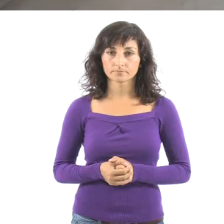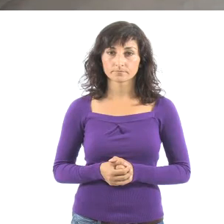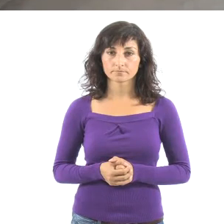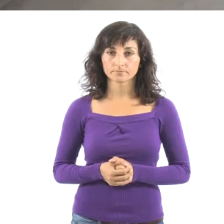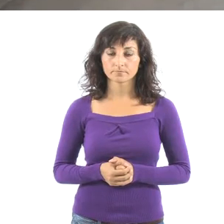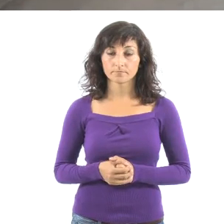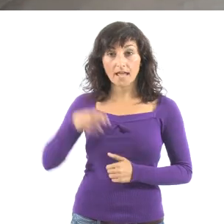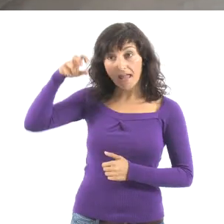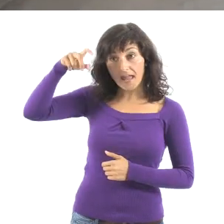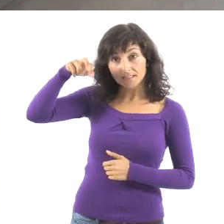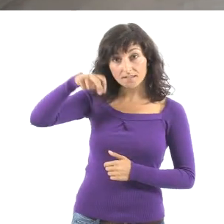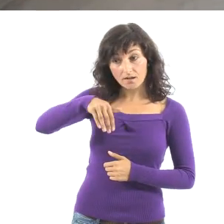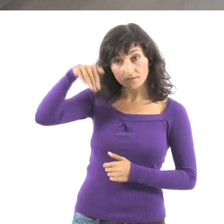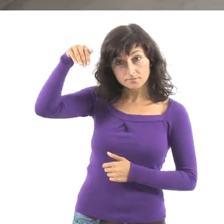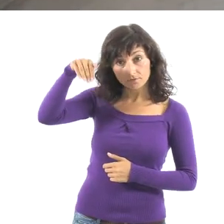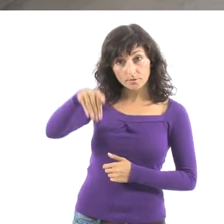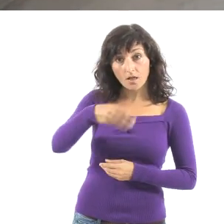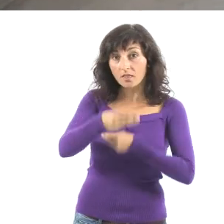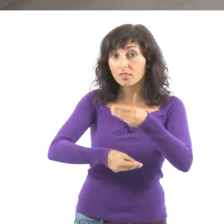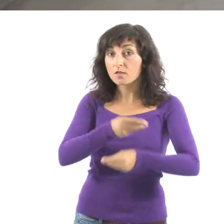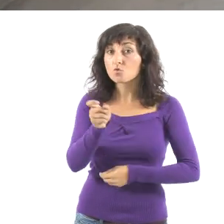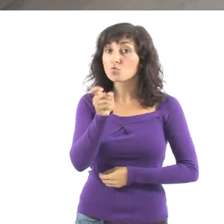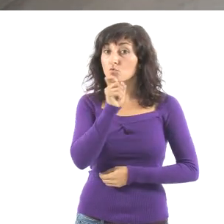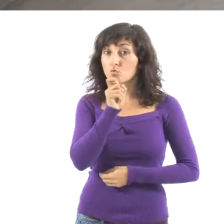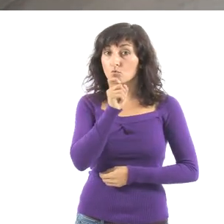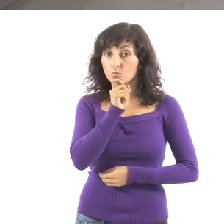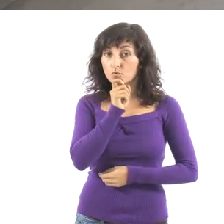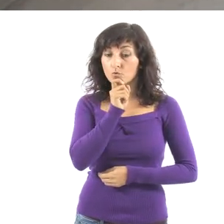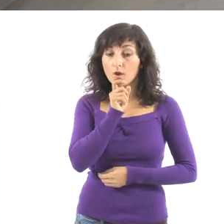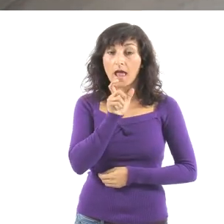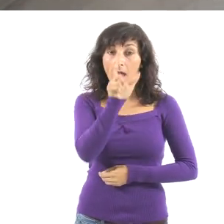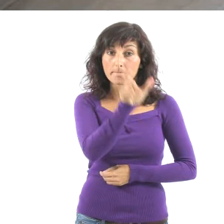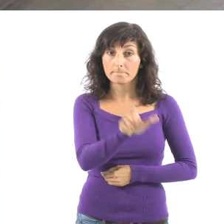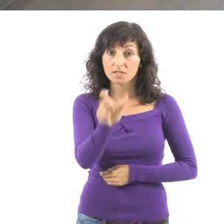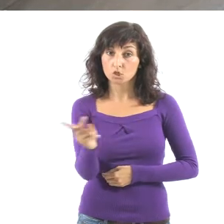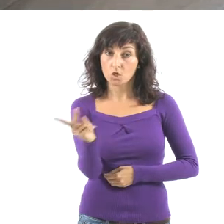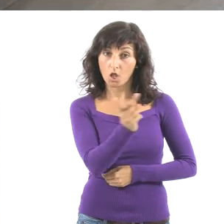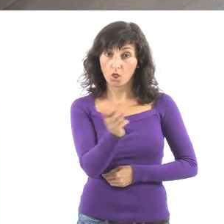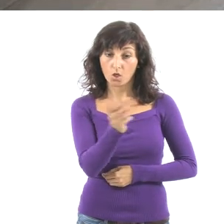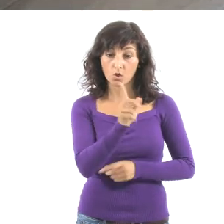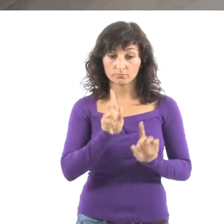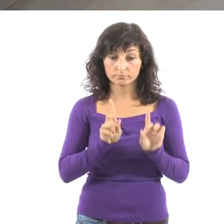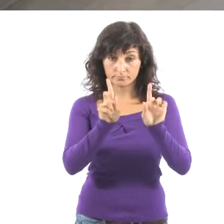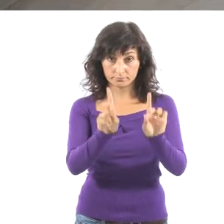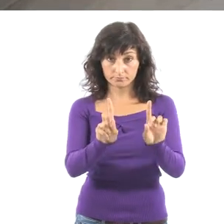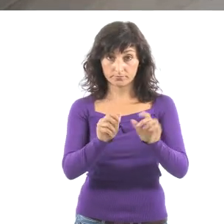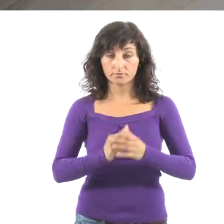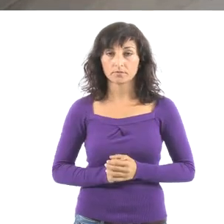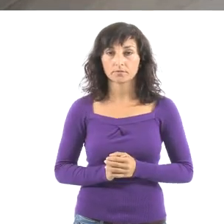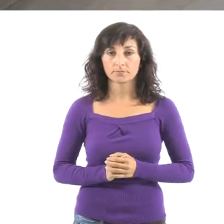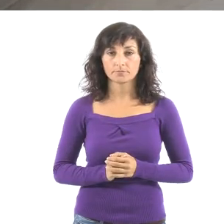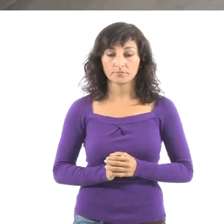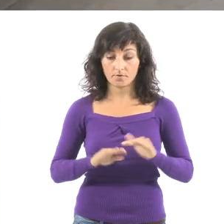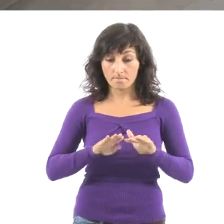La bajada de escaleras se efectúa desde la posición de alineación perpendicular del guía en relación